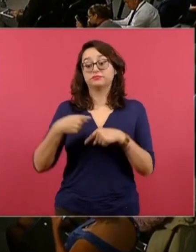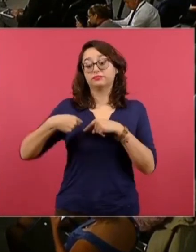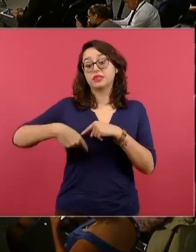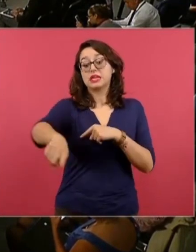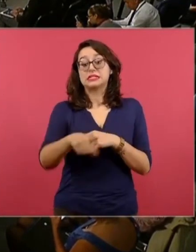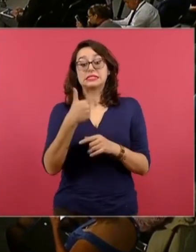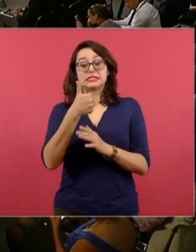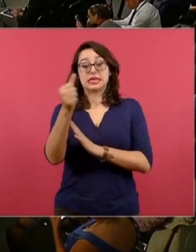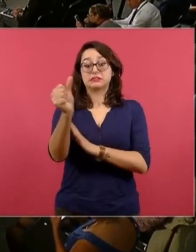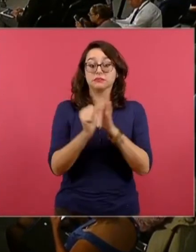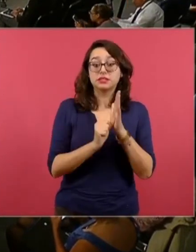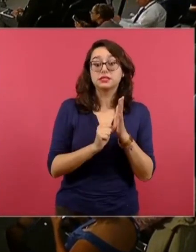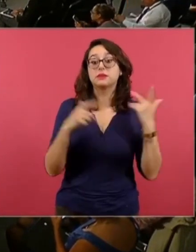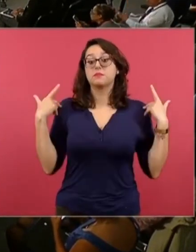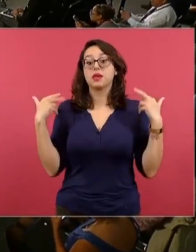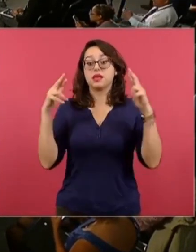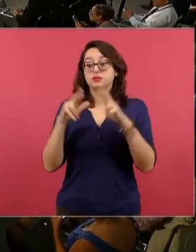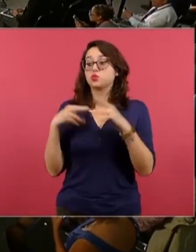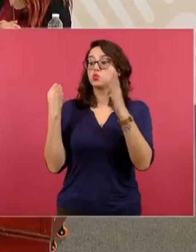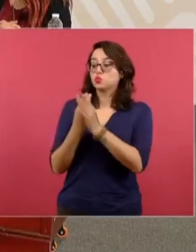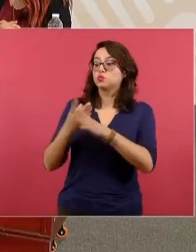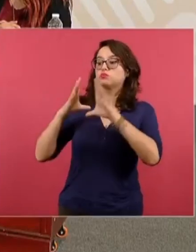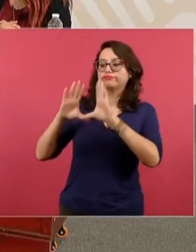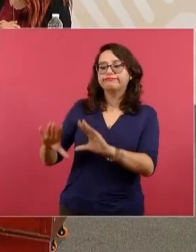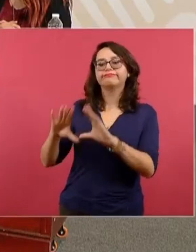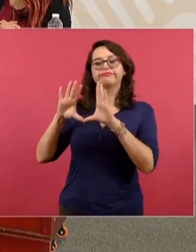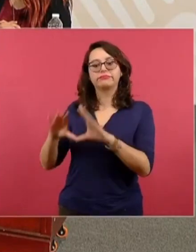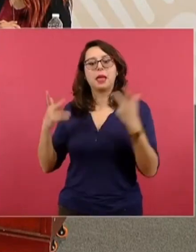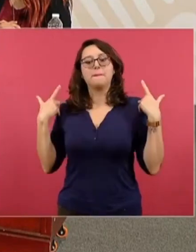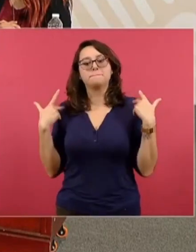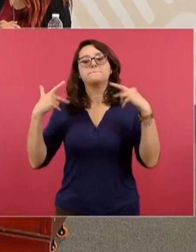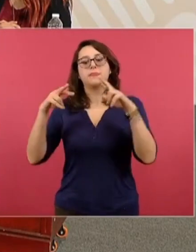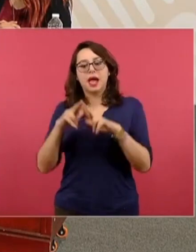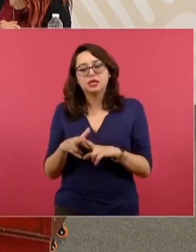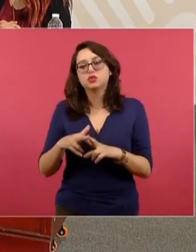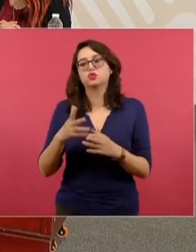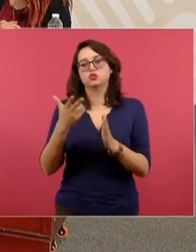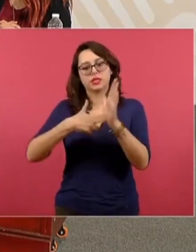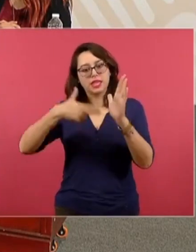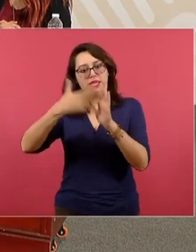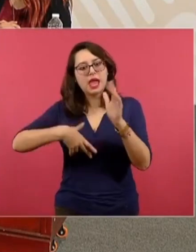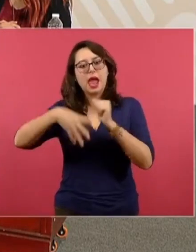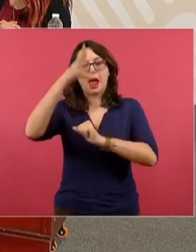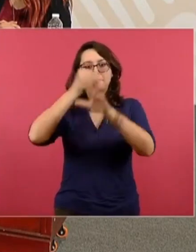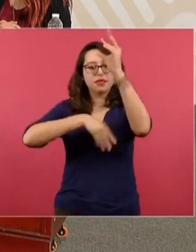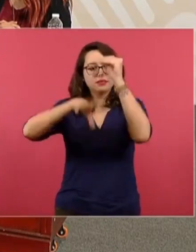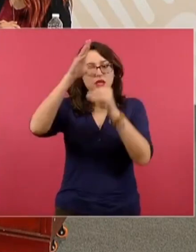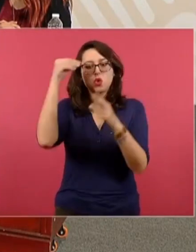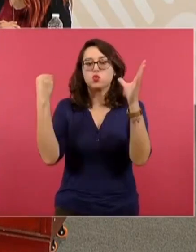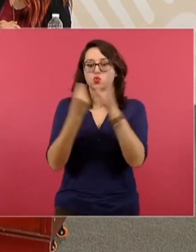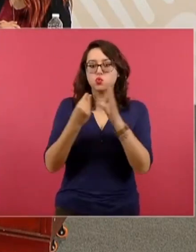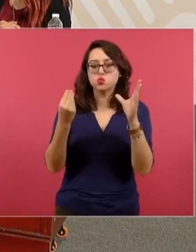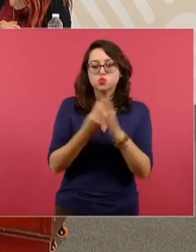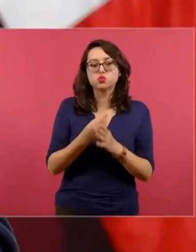año, en donde los maestros libremente podrán inscribirse en los programas